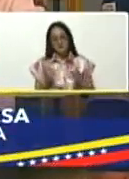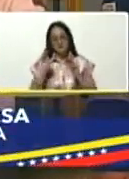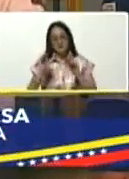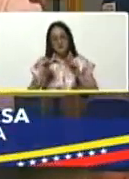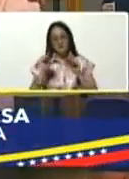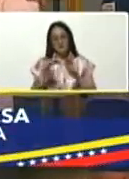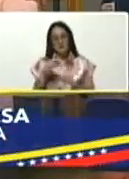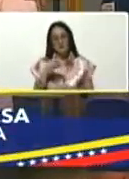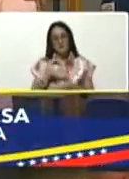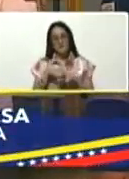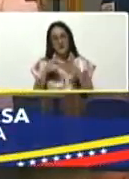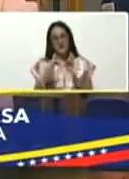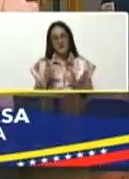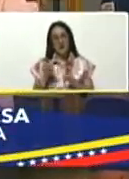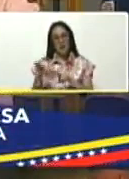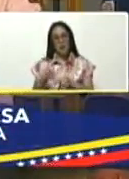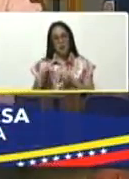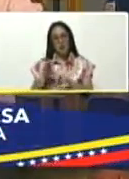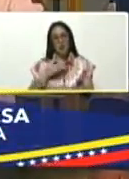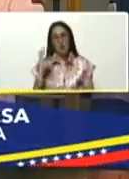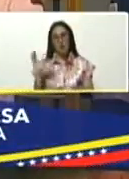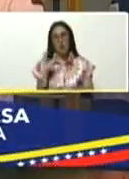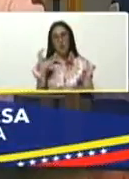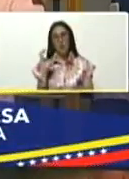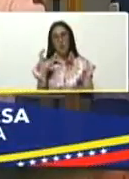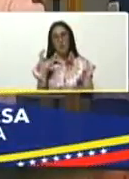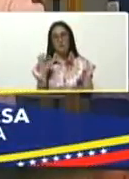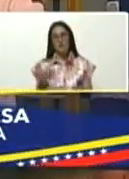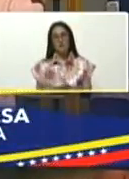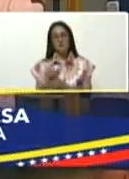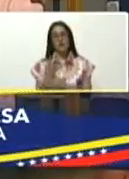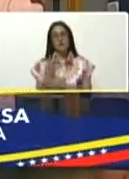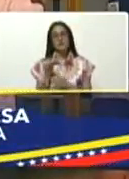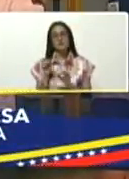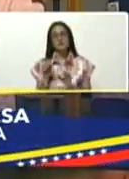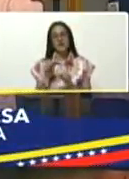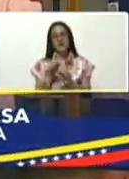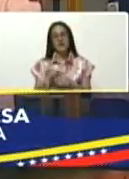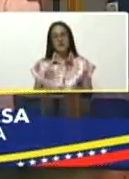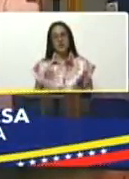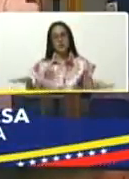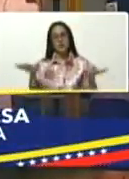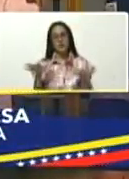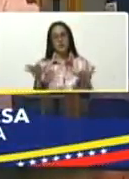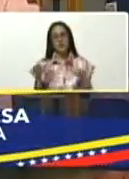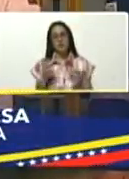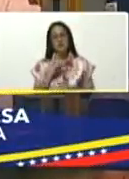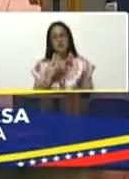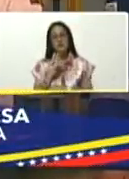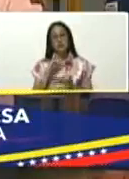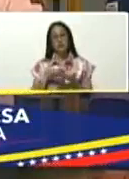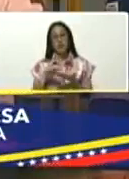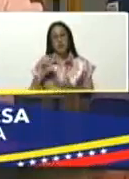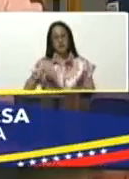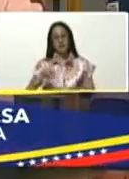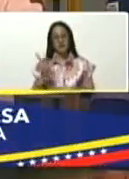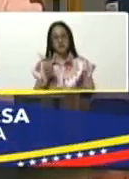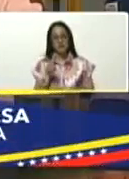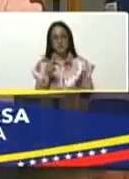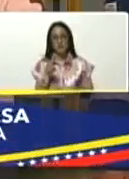la señora ministra de Agricultura de Colombia para crear el esquema de distribución que nos dio resultados aquí en Venezuela, que